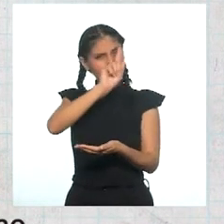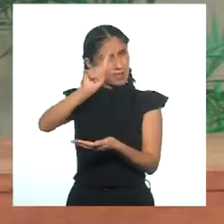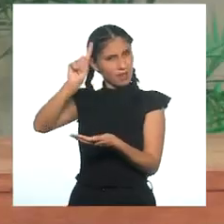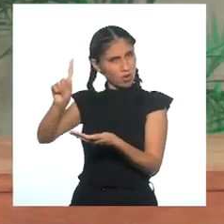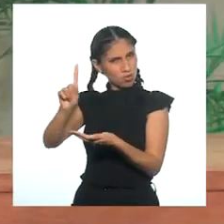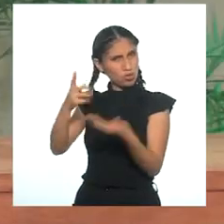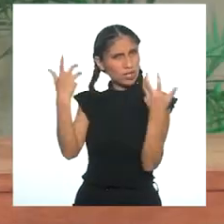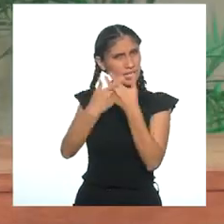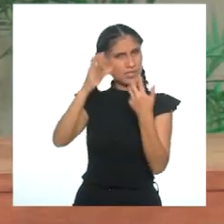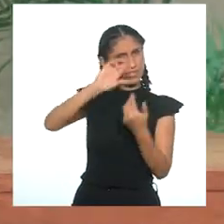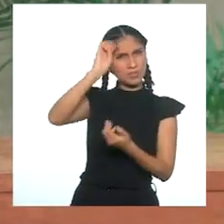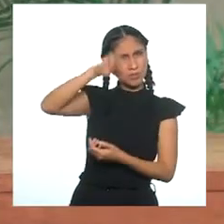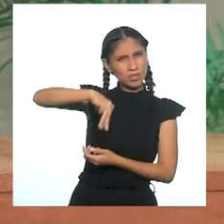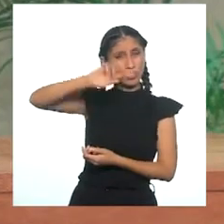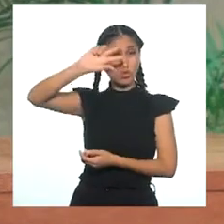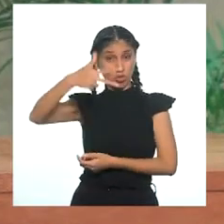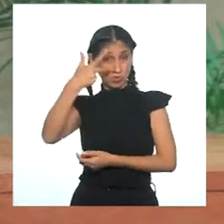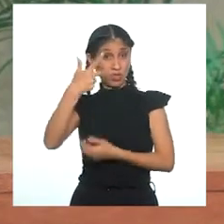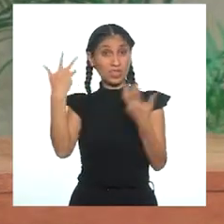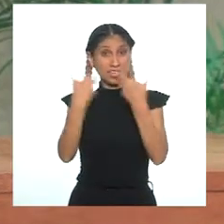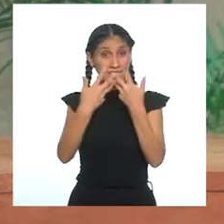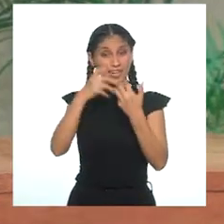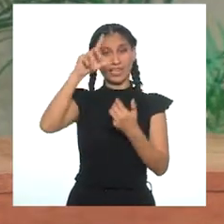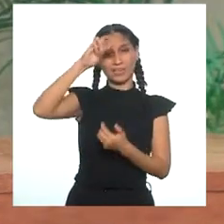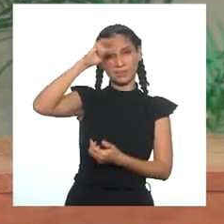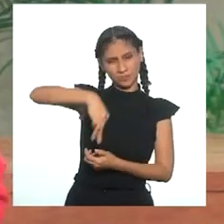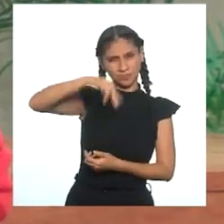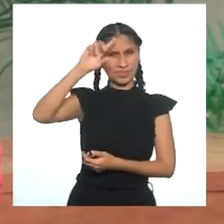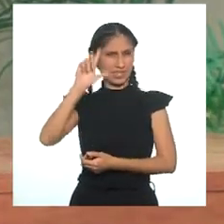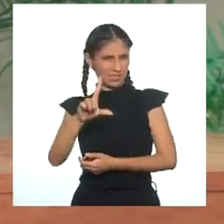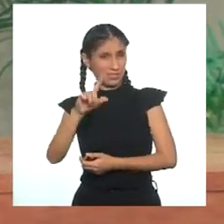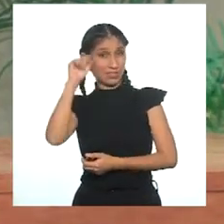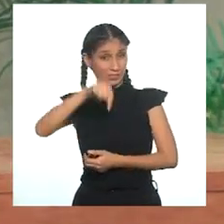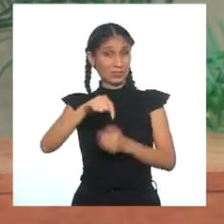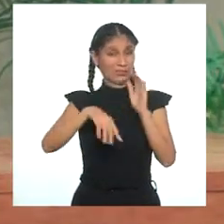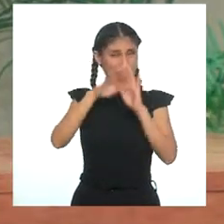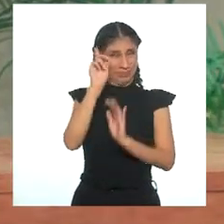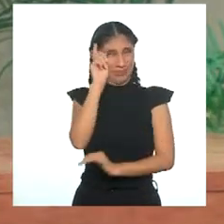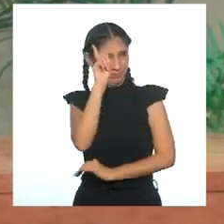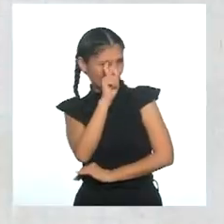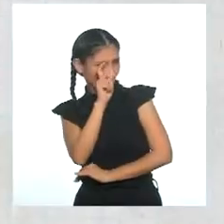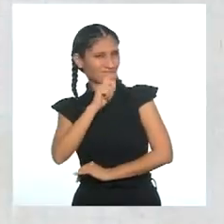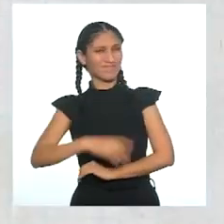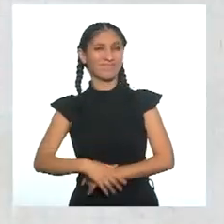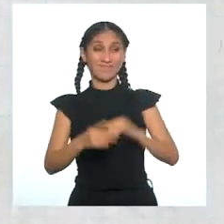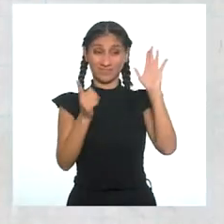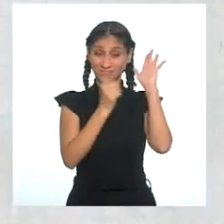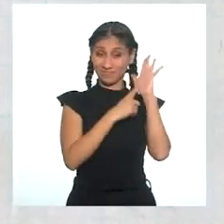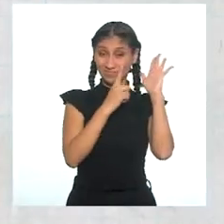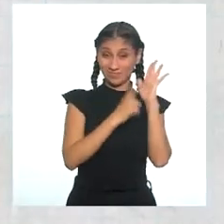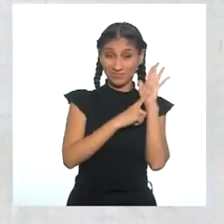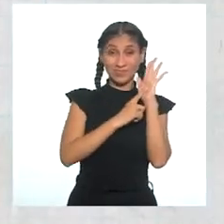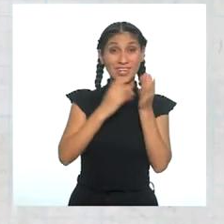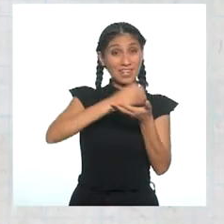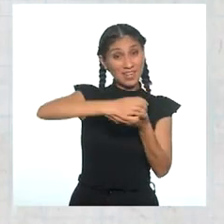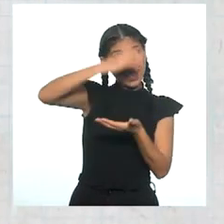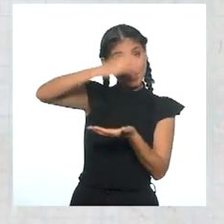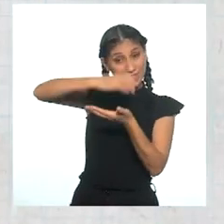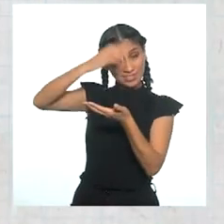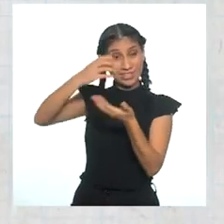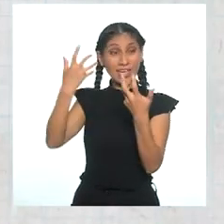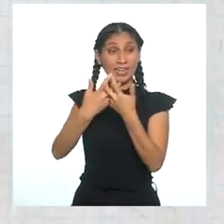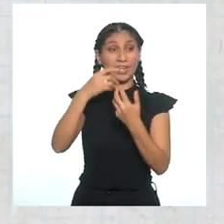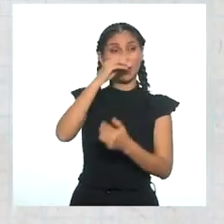centímetros cúbicos, que es mililitros. Esto sí que va a ser complicado. Si el volumen de la taza es